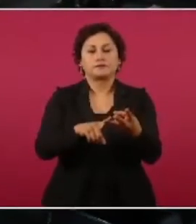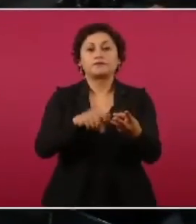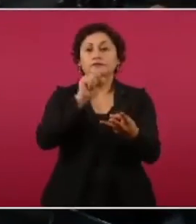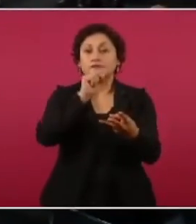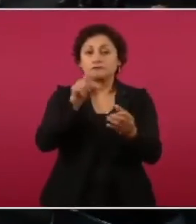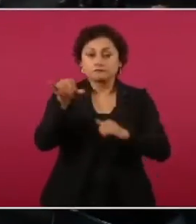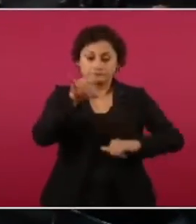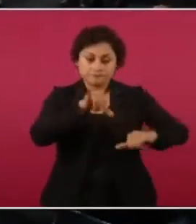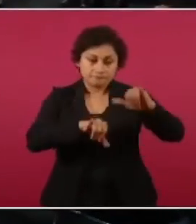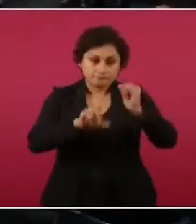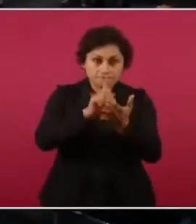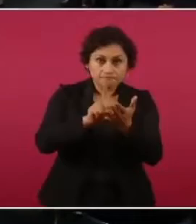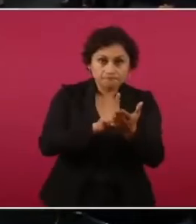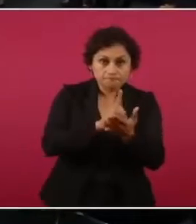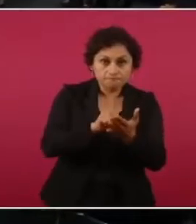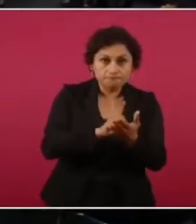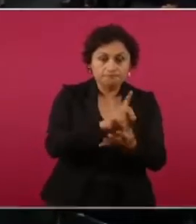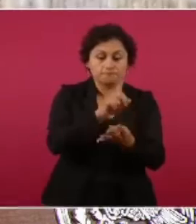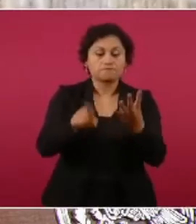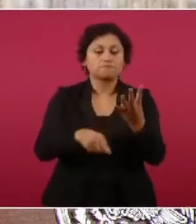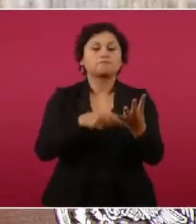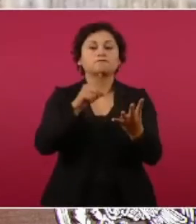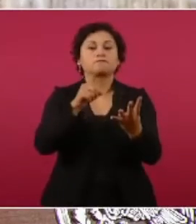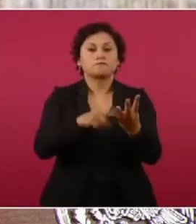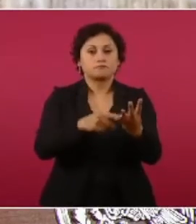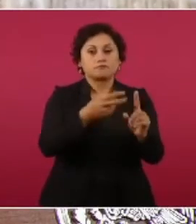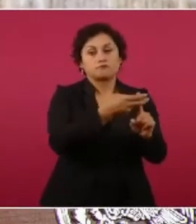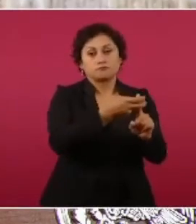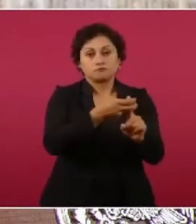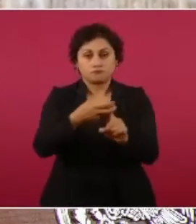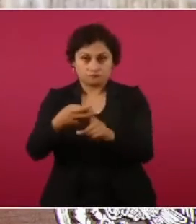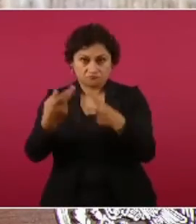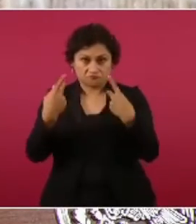drogas sintéticas, el tráfico,